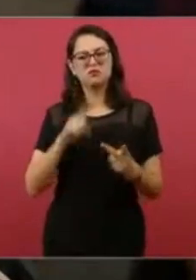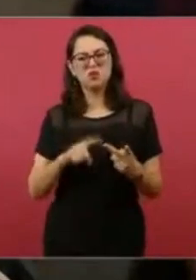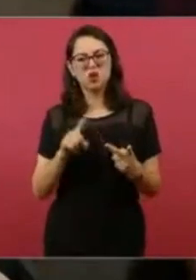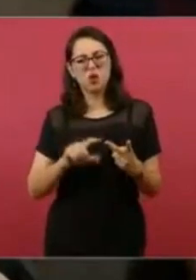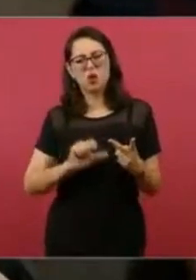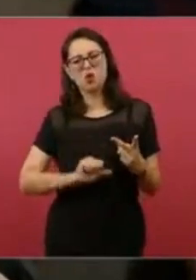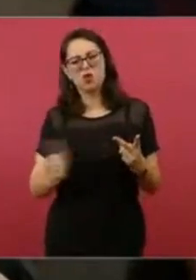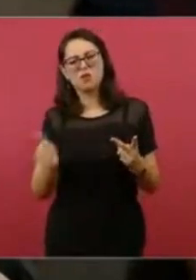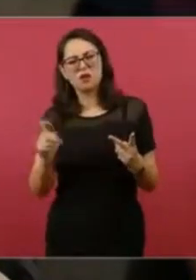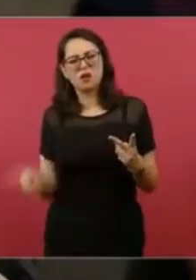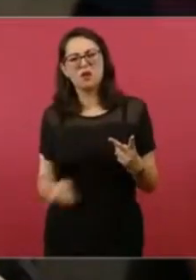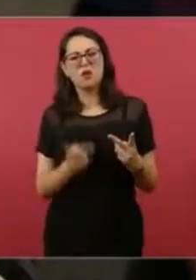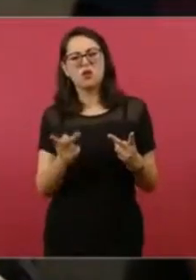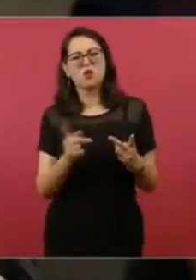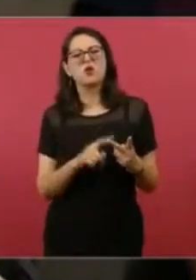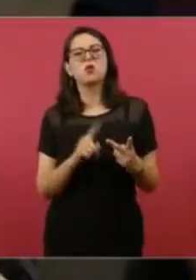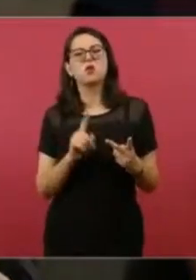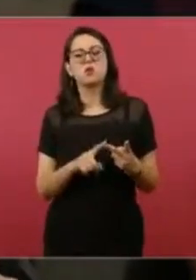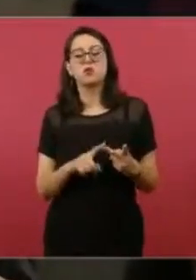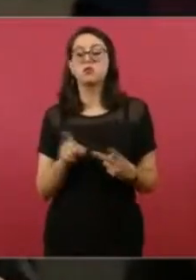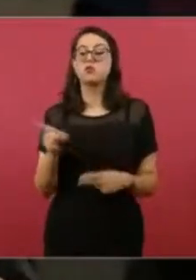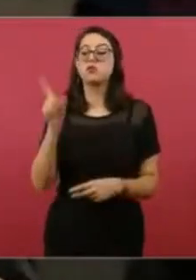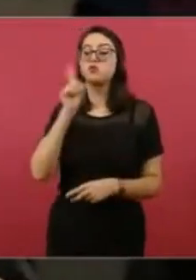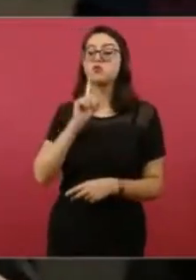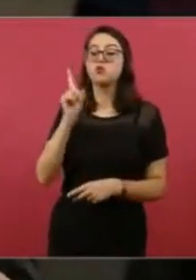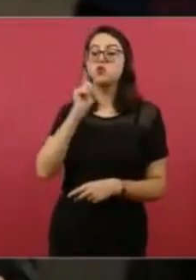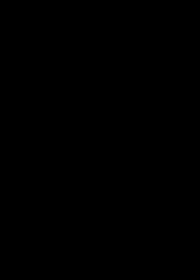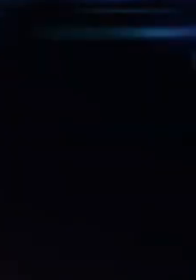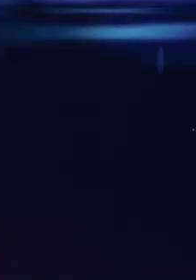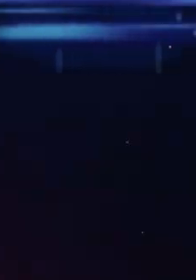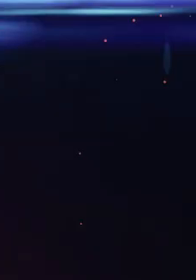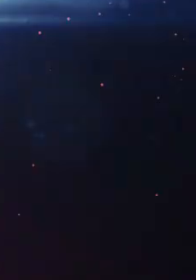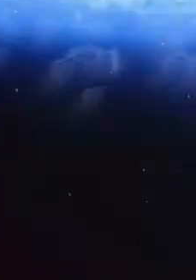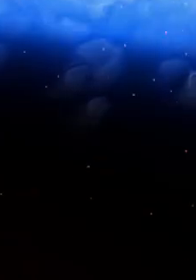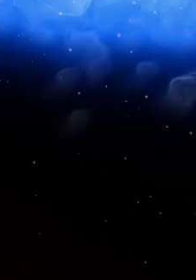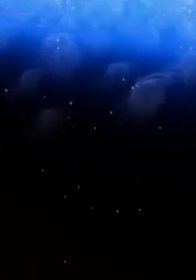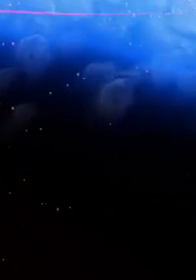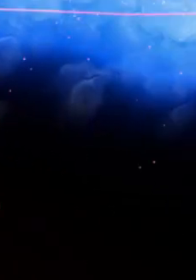pues le estaba preguntando sobre la senadora Xóchitl Gálvez. Ah.